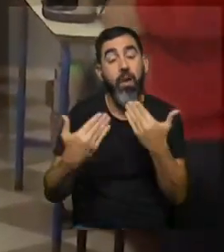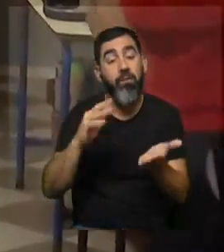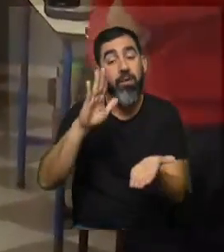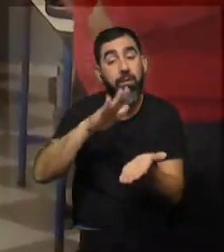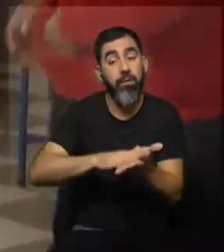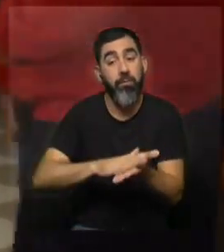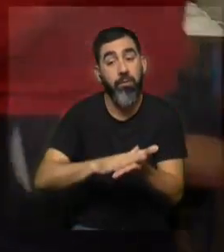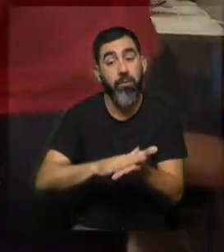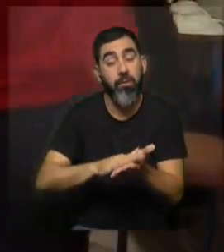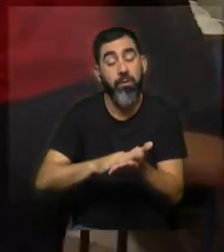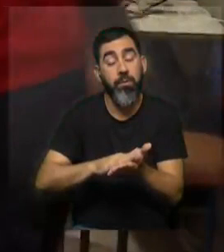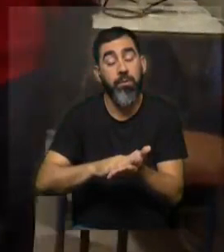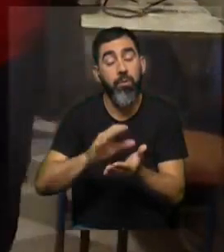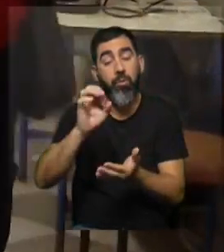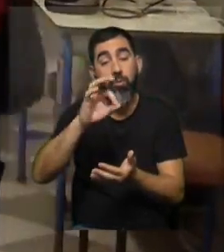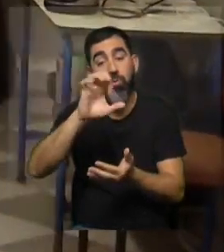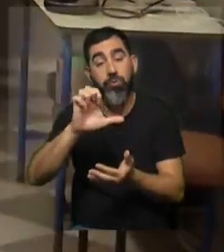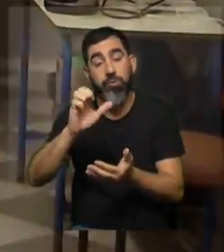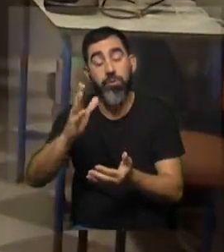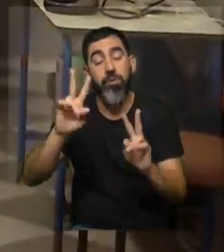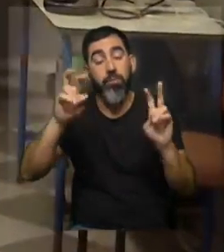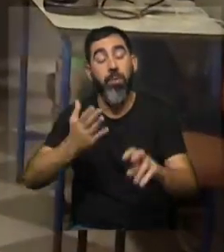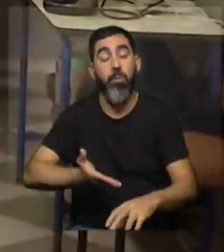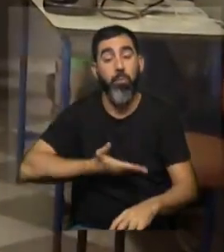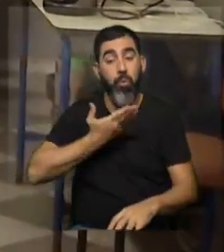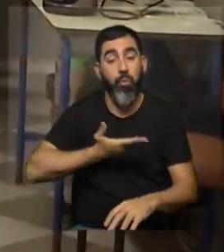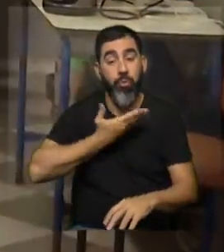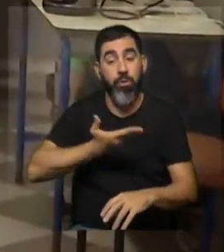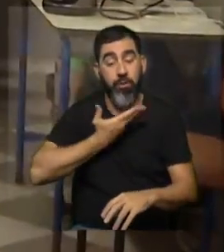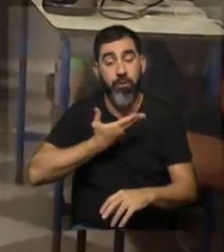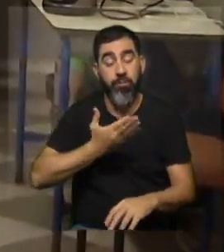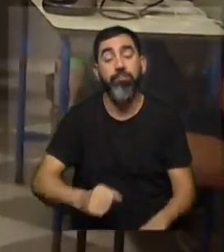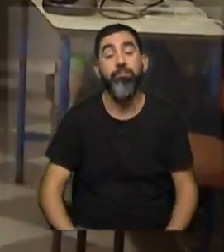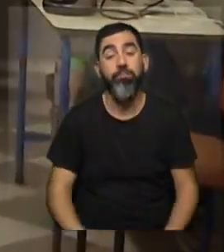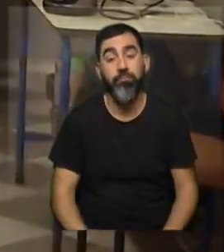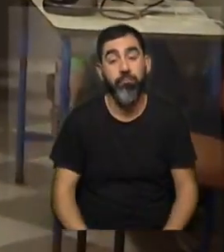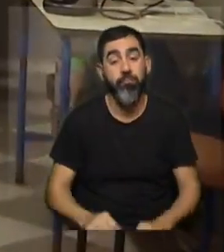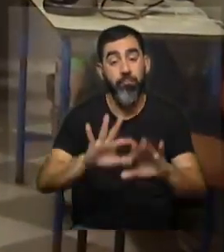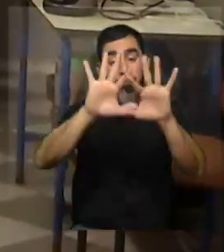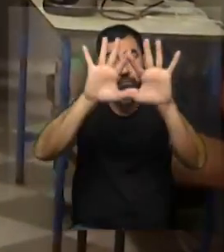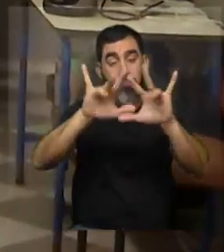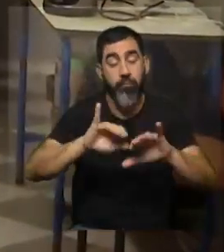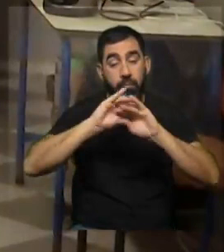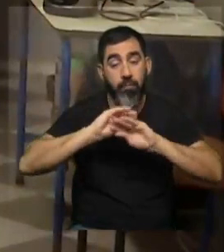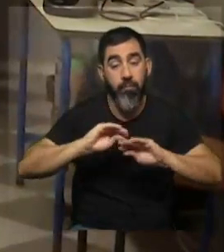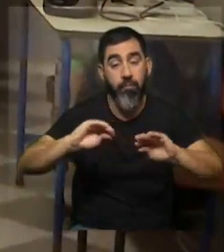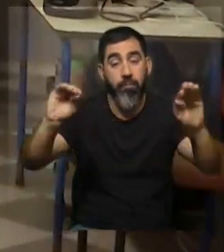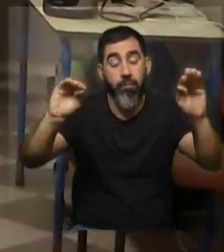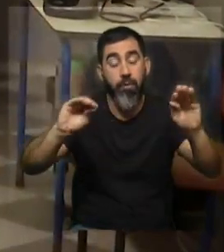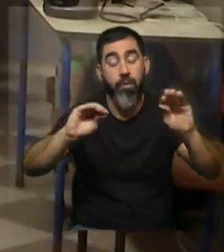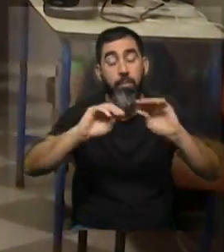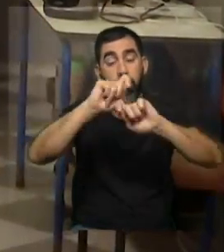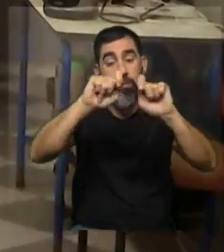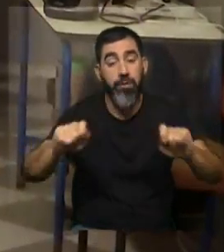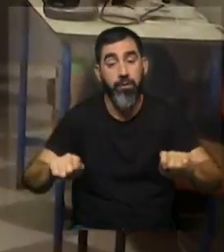tema de la judicialización de la protesta así fue anunciado en un comunicado que el Pit cnt sacó